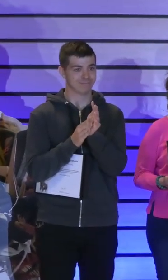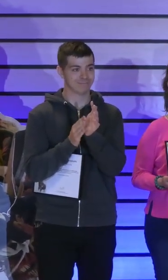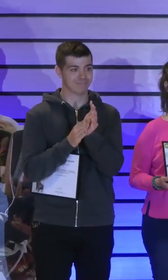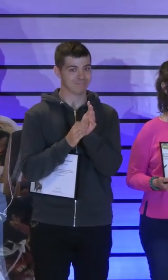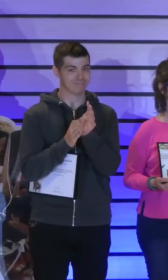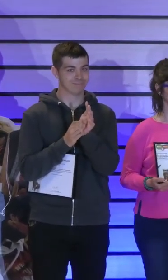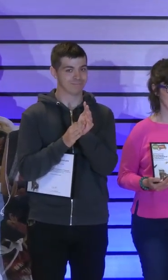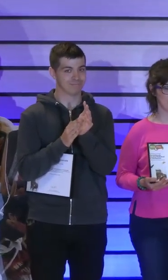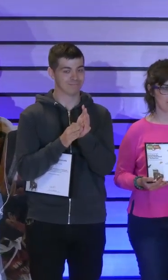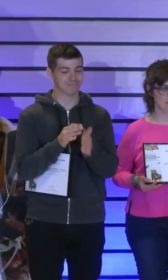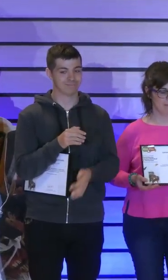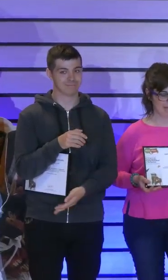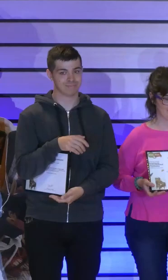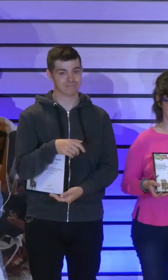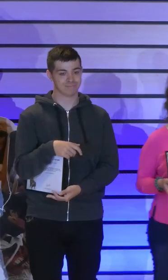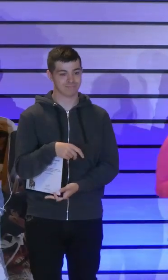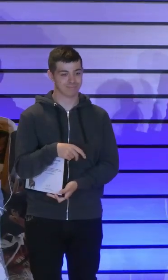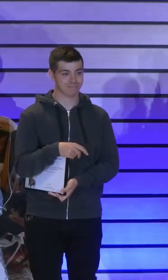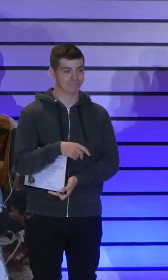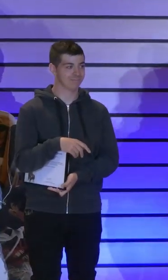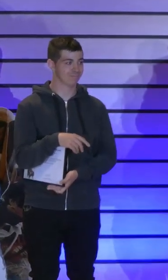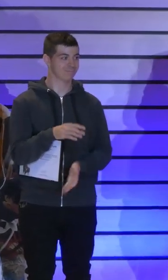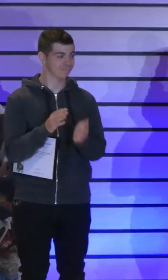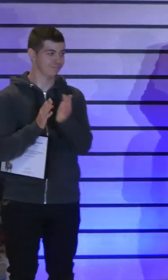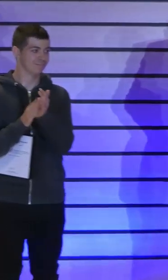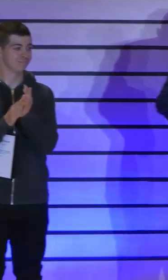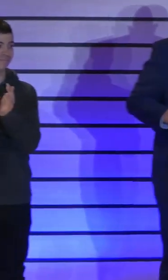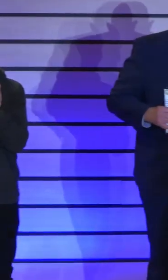Sí, sí. El Bosque Inclusivo, de Aspar la Besana.